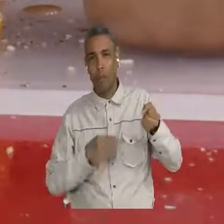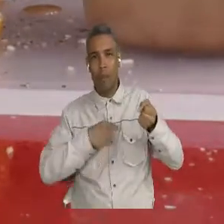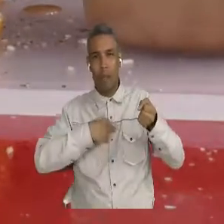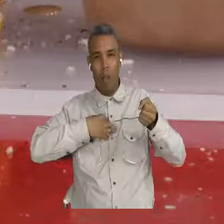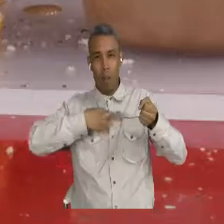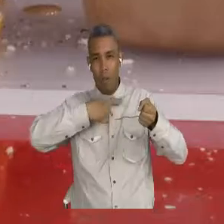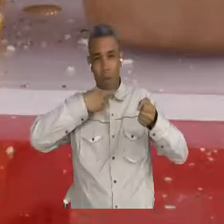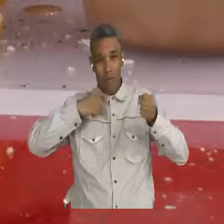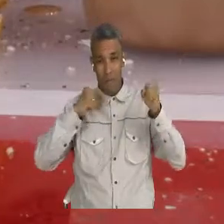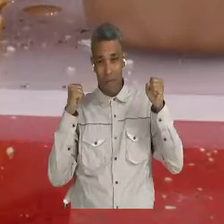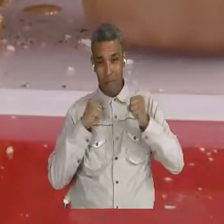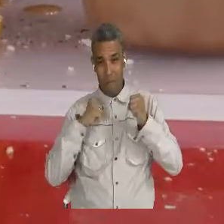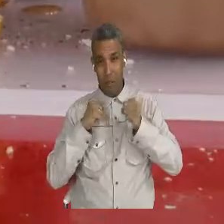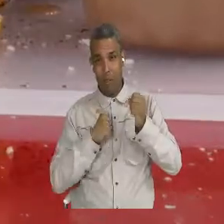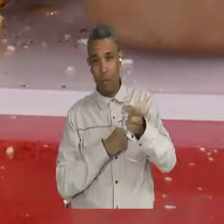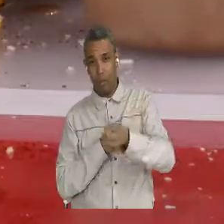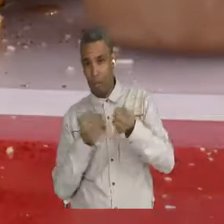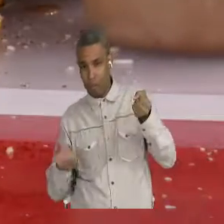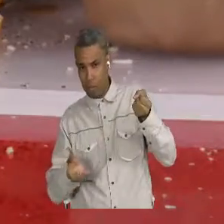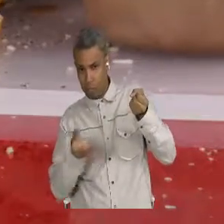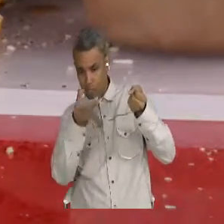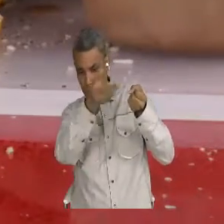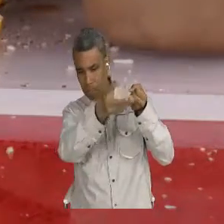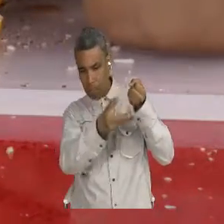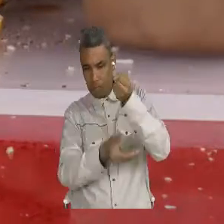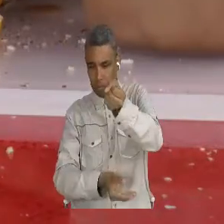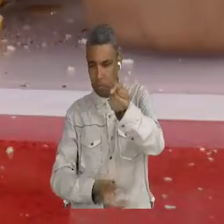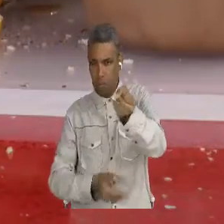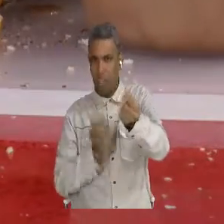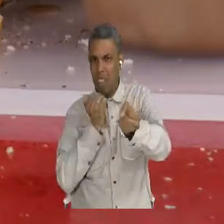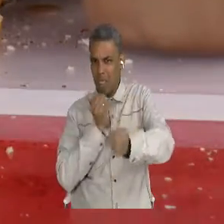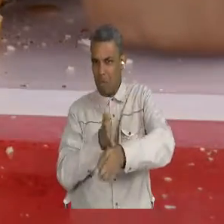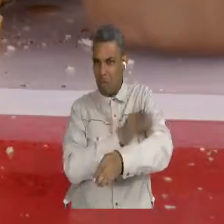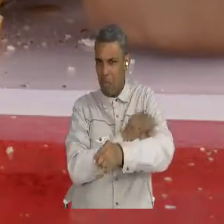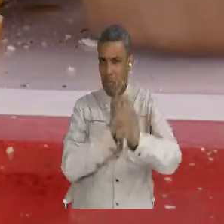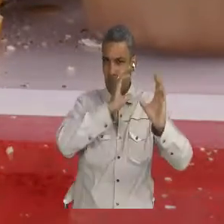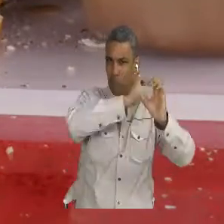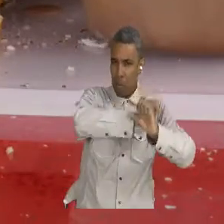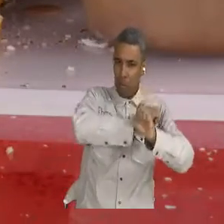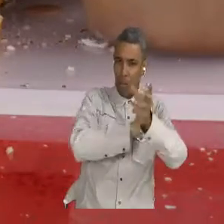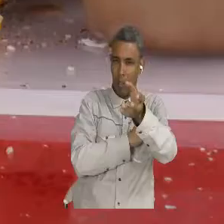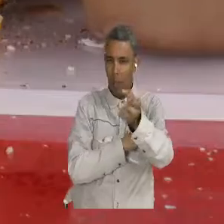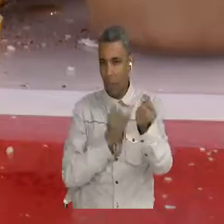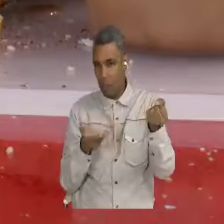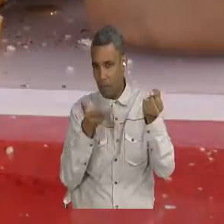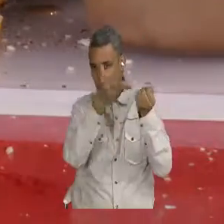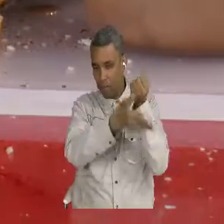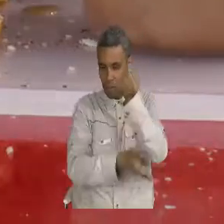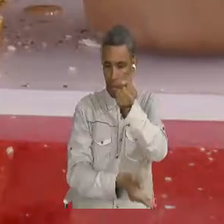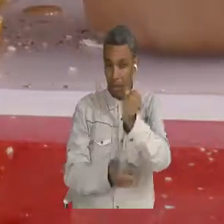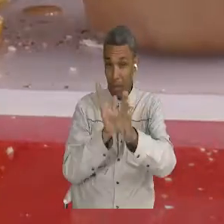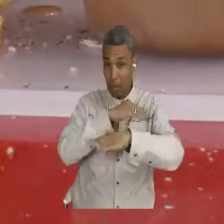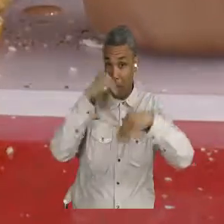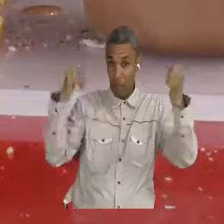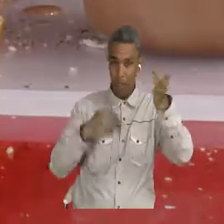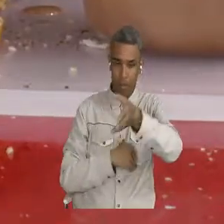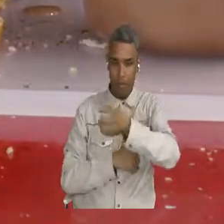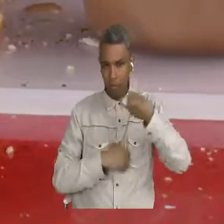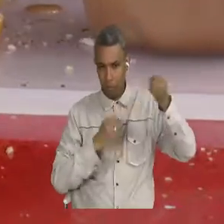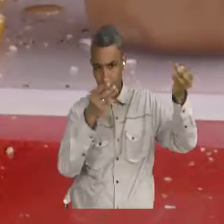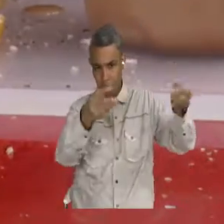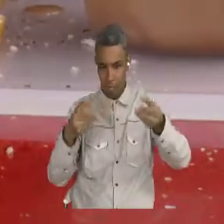refrigeración bien compacto y al otro día lo pueden partir, lo pueden consumir. Y ahorita van a ver cuando lo